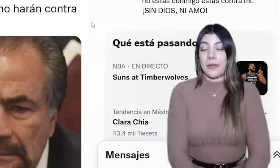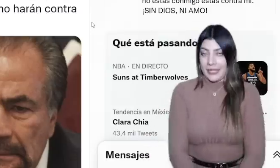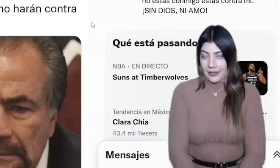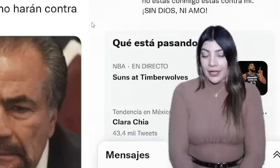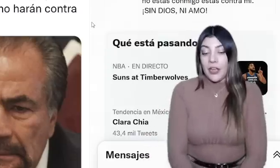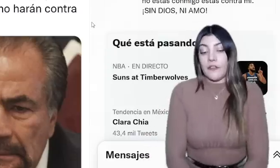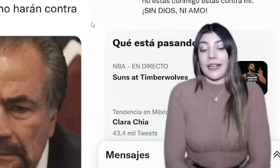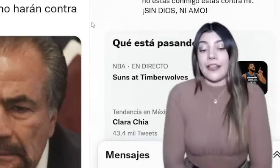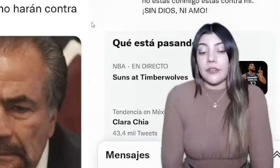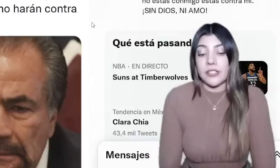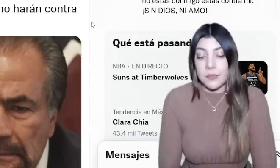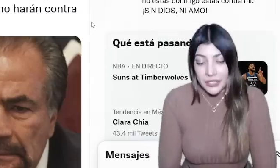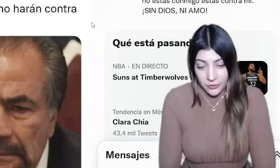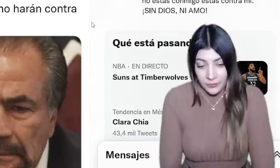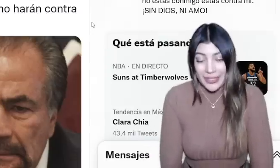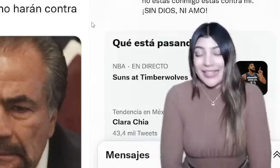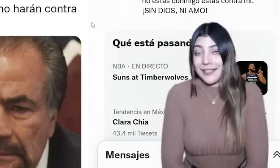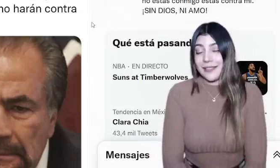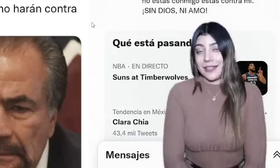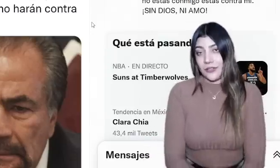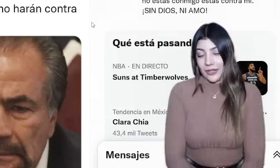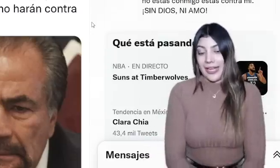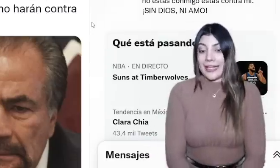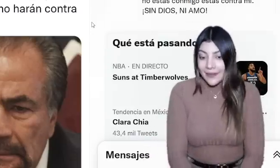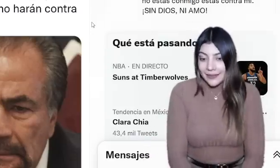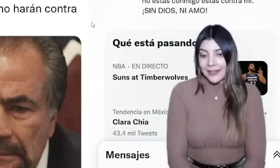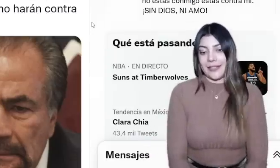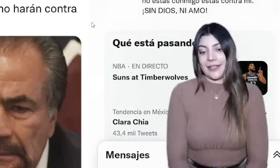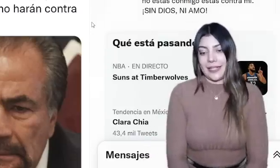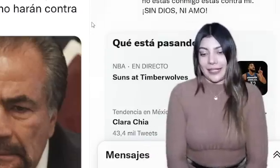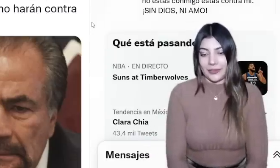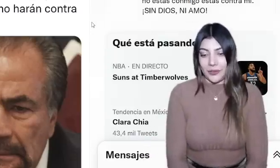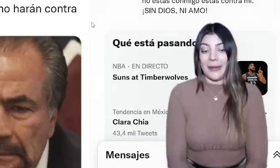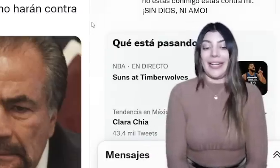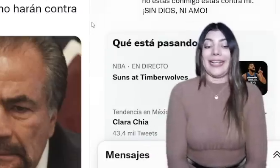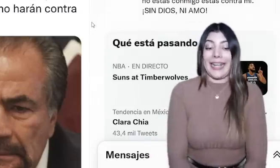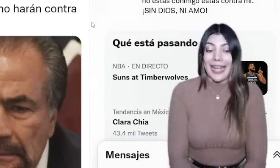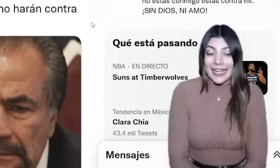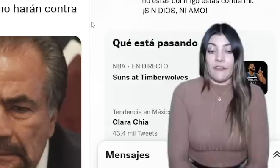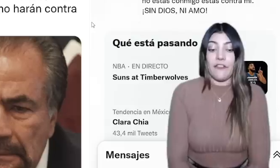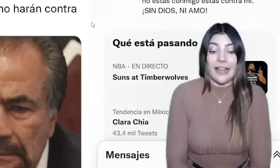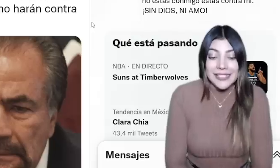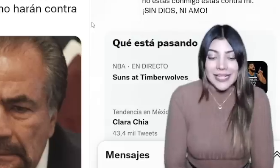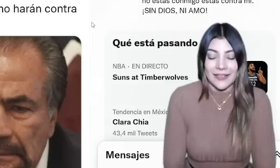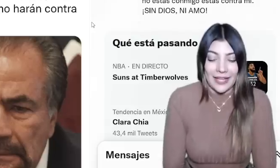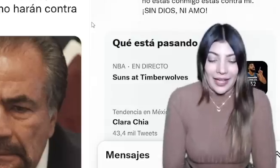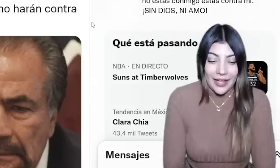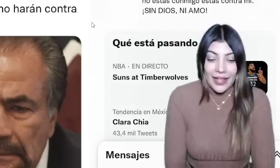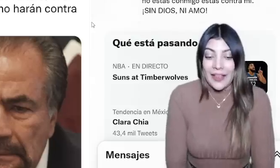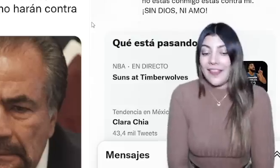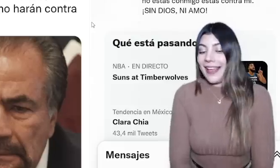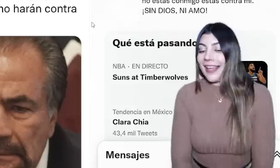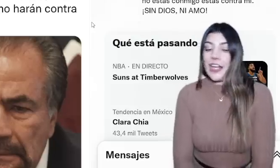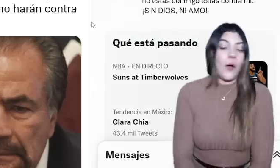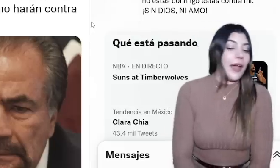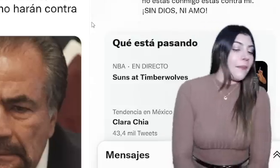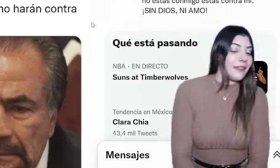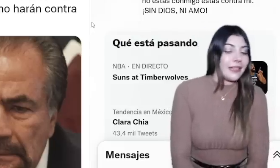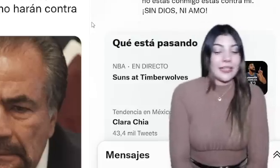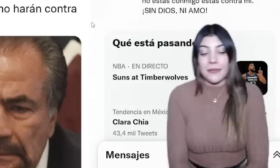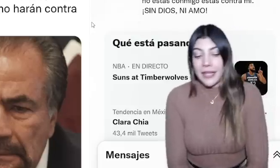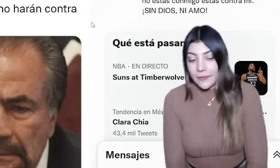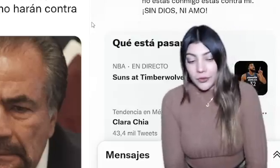del PRI. Fernando Espino, este señor, líder del sindicato, para crear la falsa idea de que no